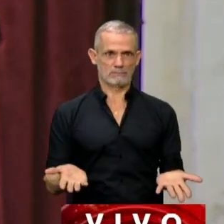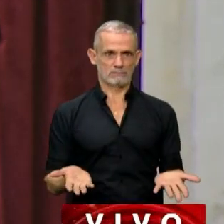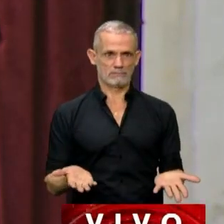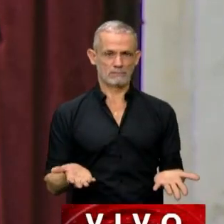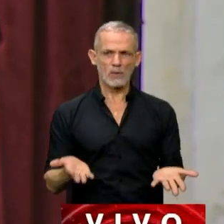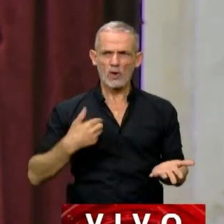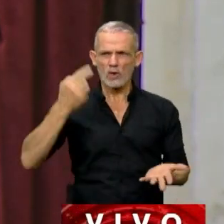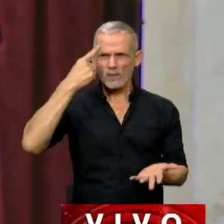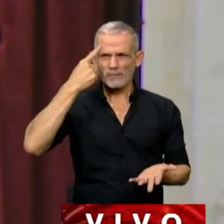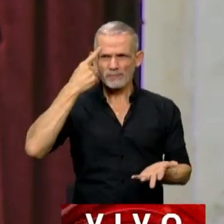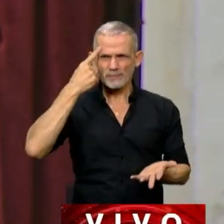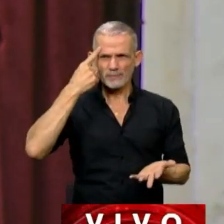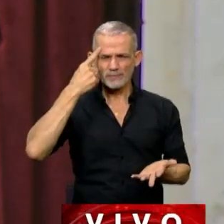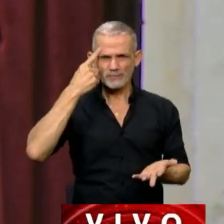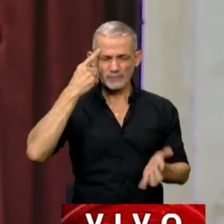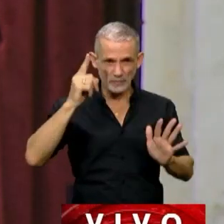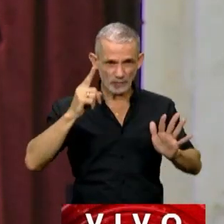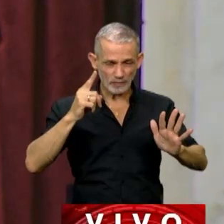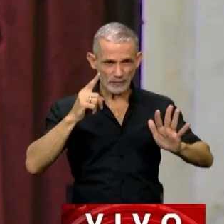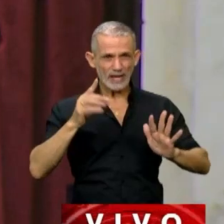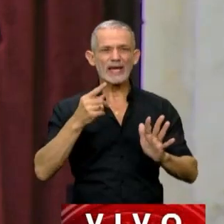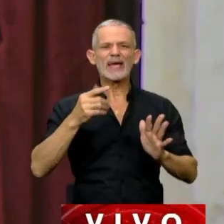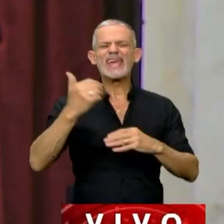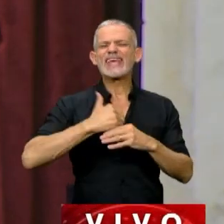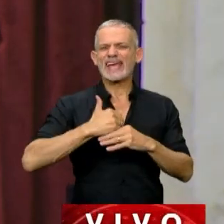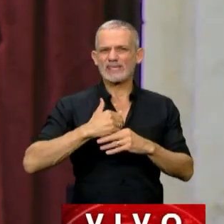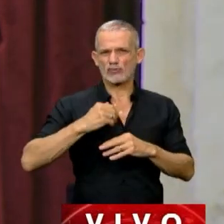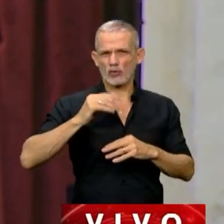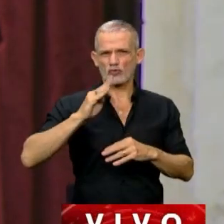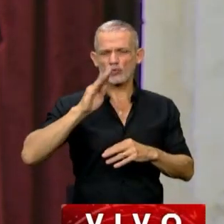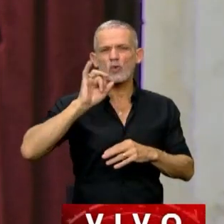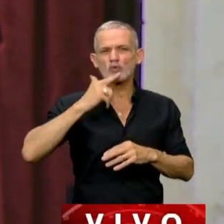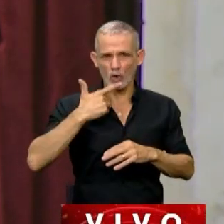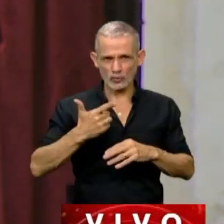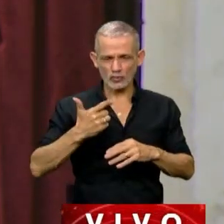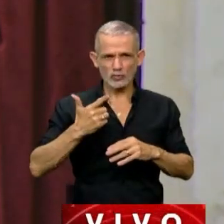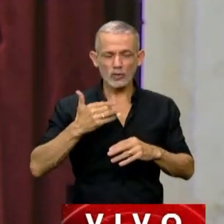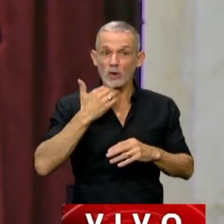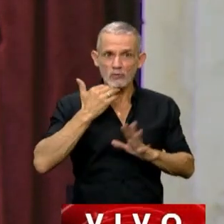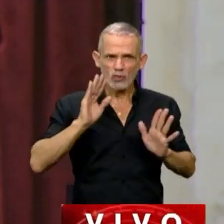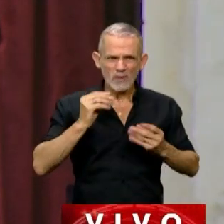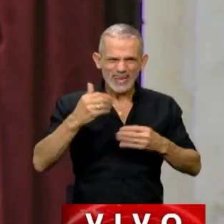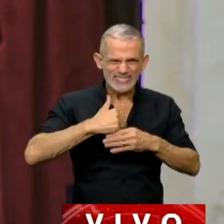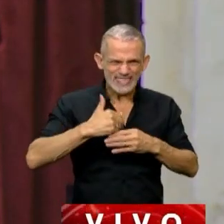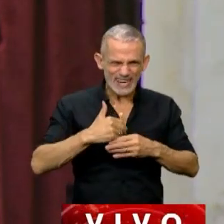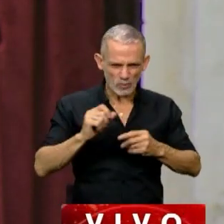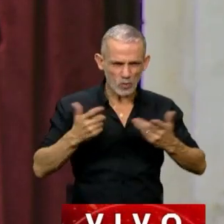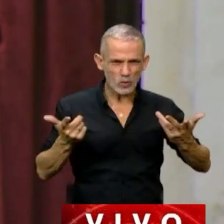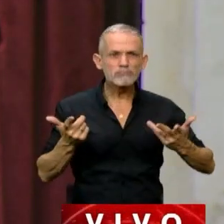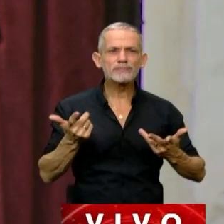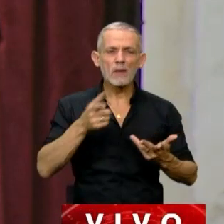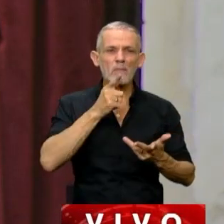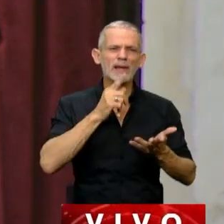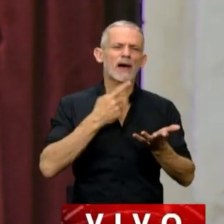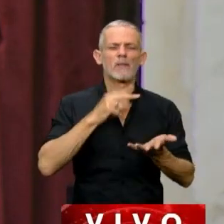Y me quiero detener más que nada en ingresos brutos. Hay gente que no sabe que existe ingresos brutos. Y parece un